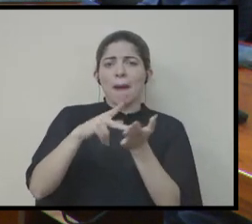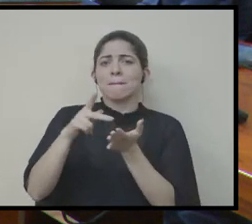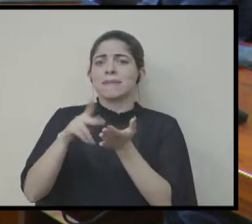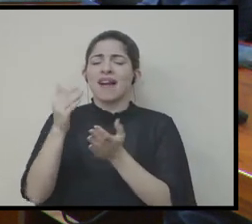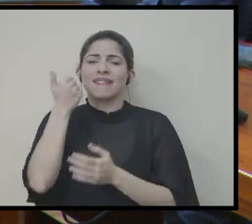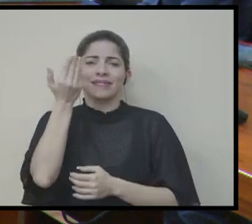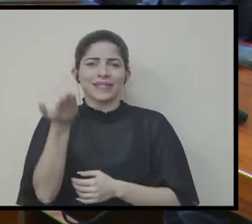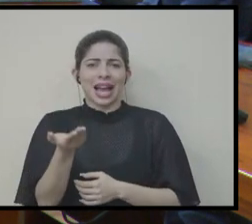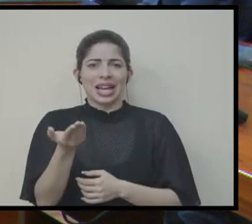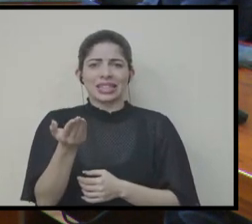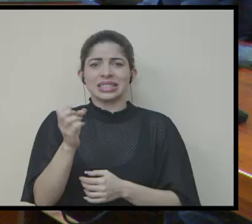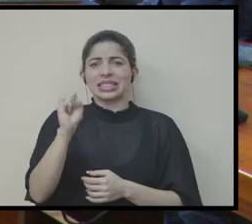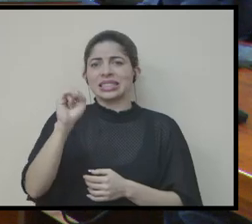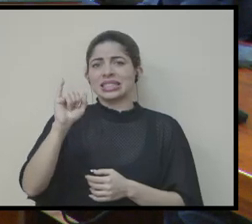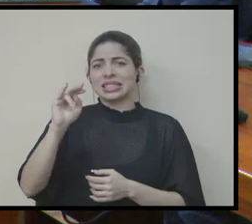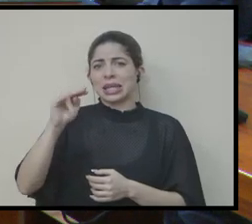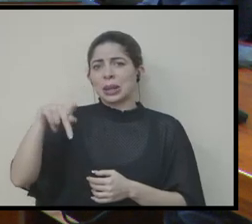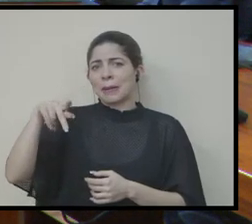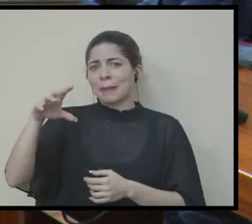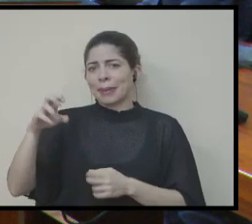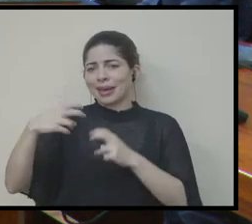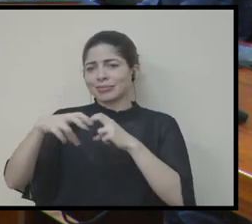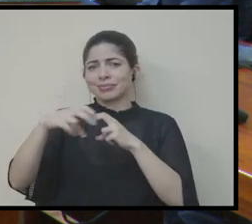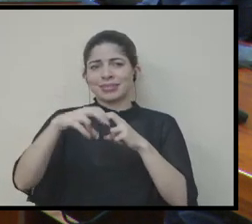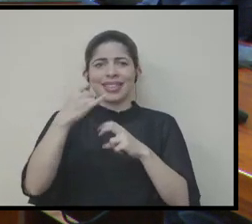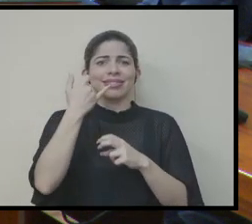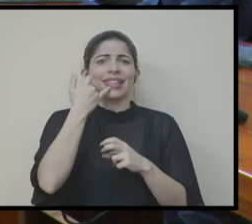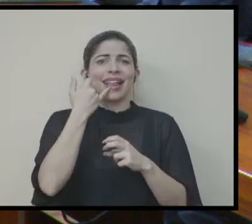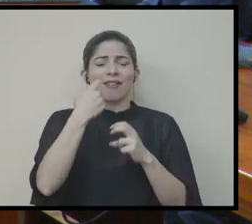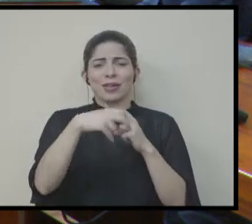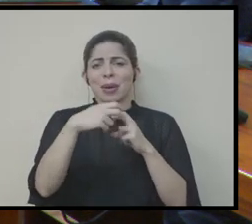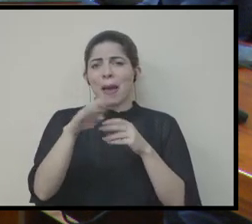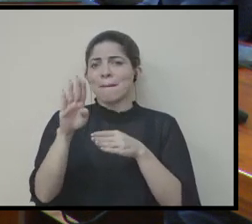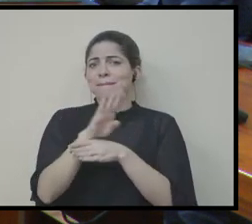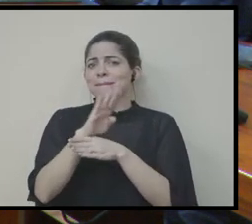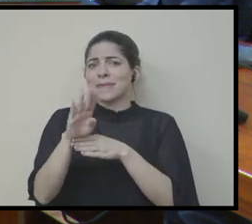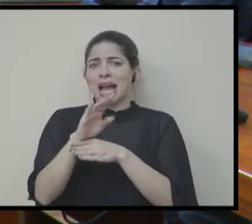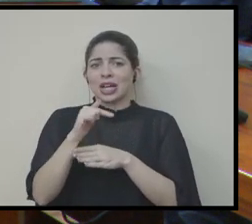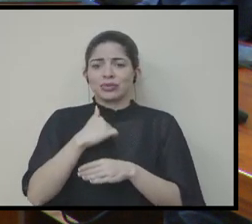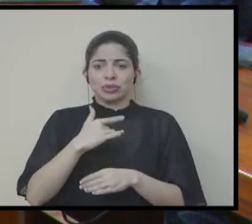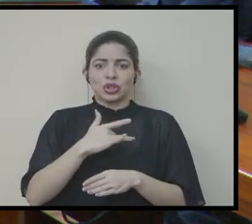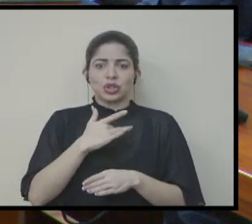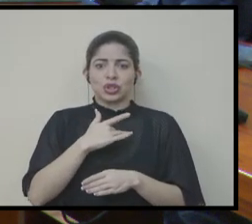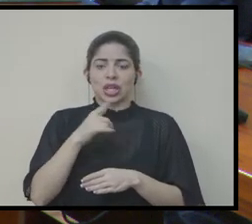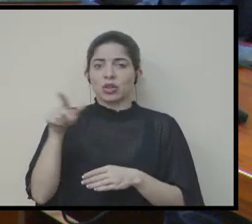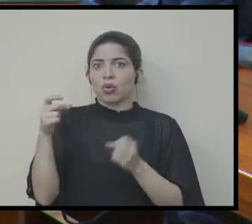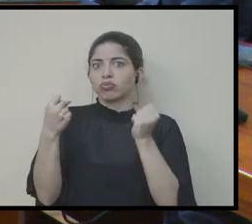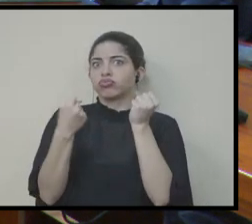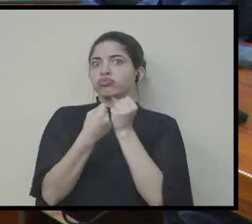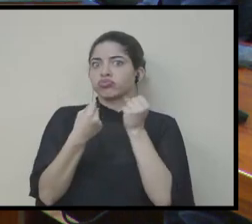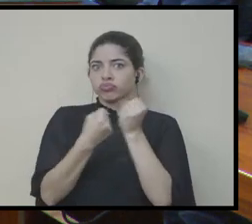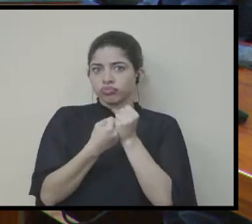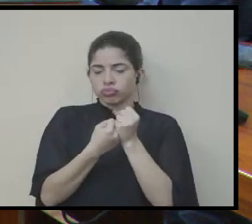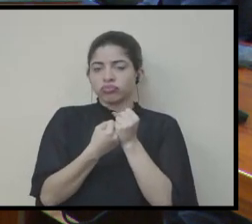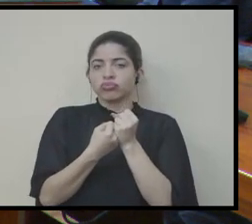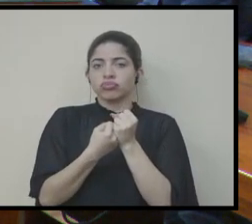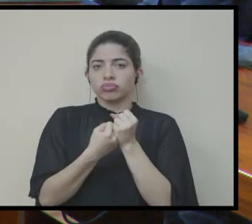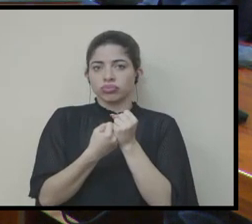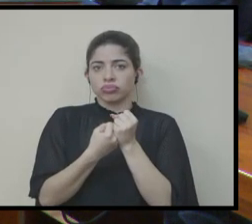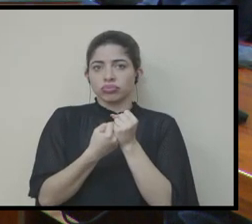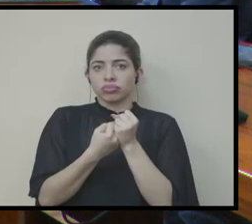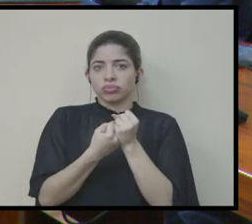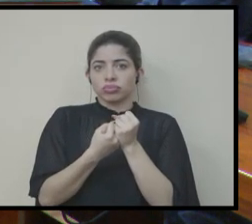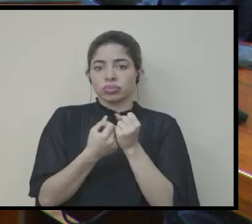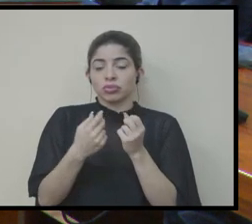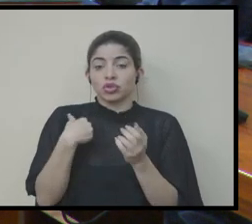muy fáciles, que un simple, que todo se hace del teléfono. Los bancos, siento que, considero que han apoyado. De un